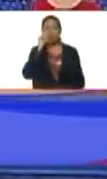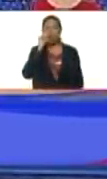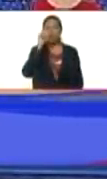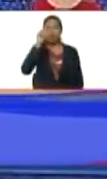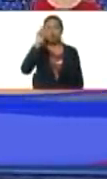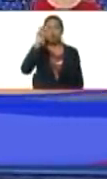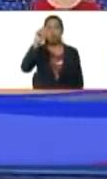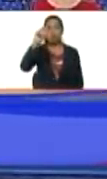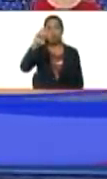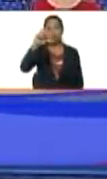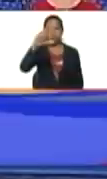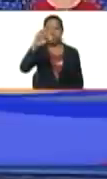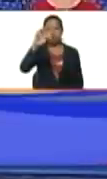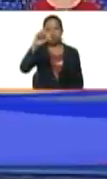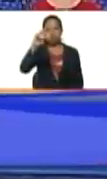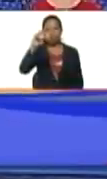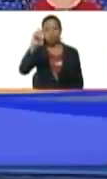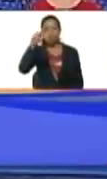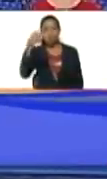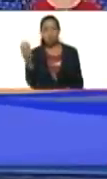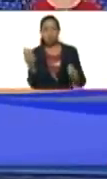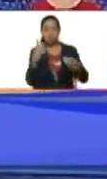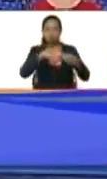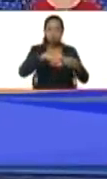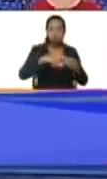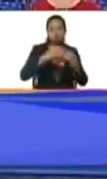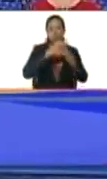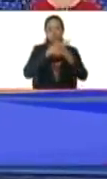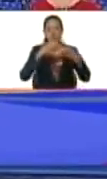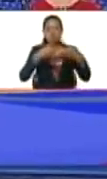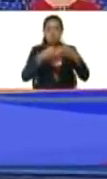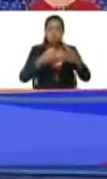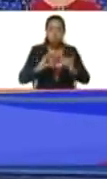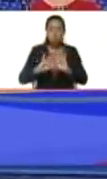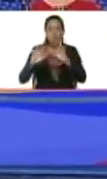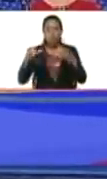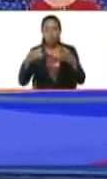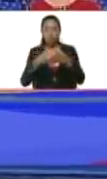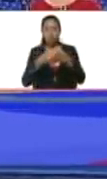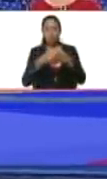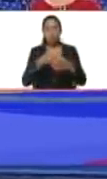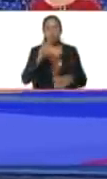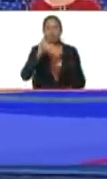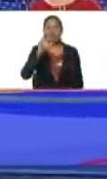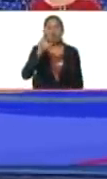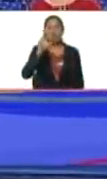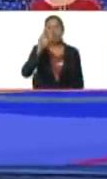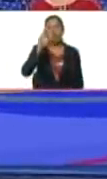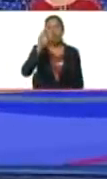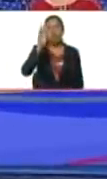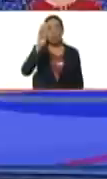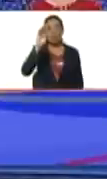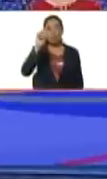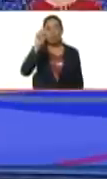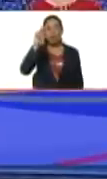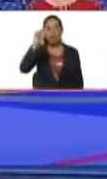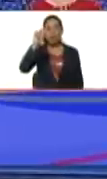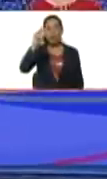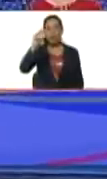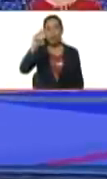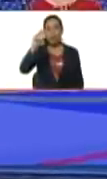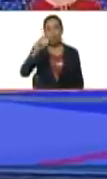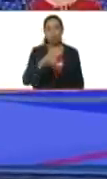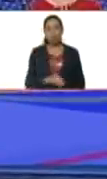época. Para el equipo Urbanos. Urbanos, doble A. Doble A